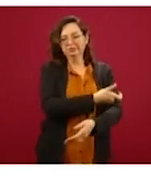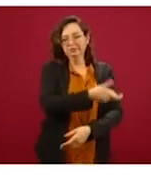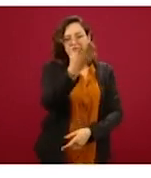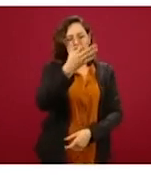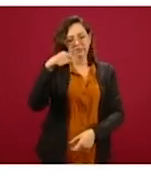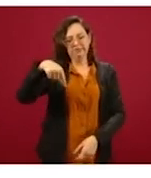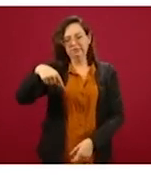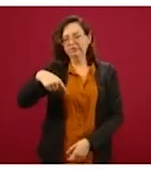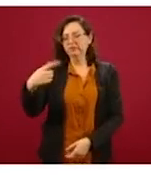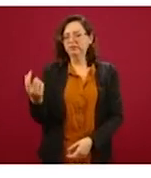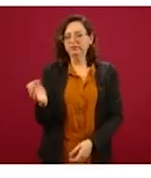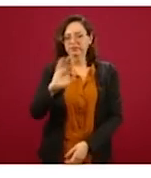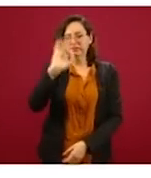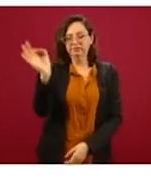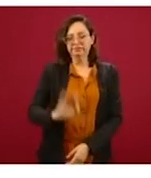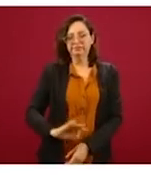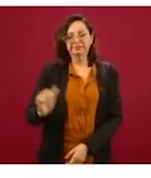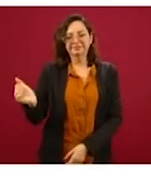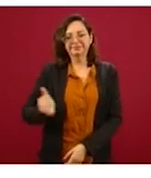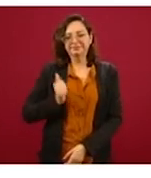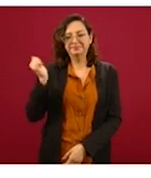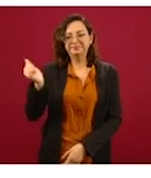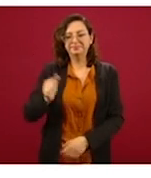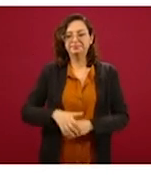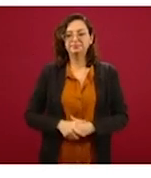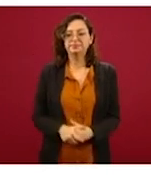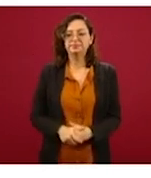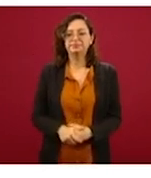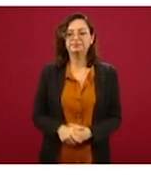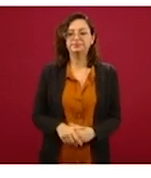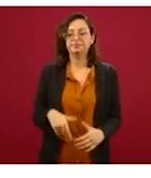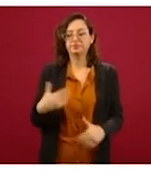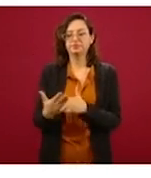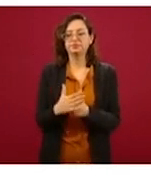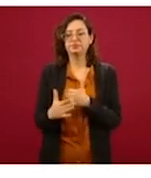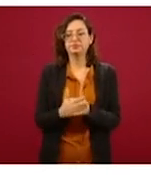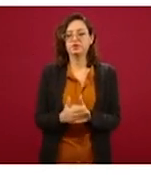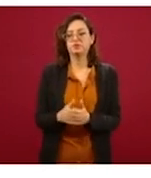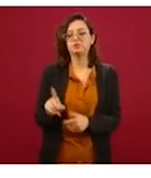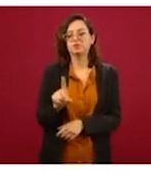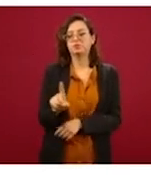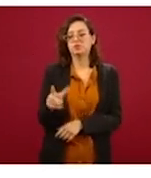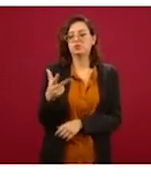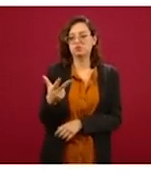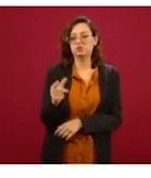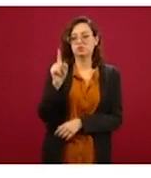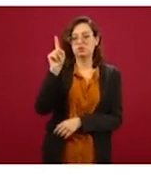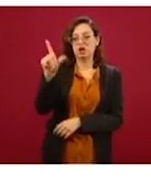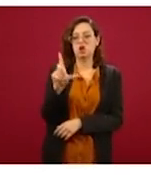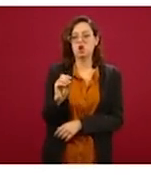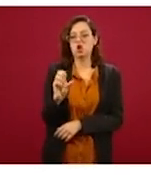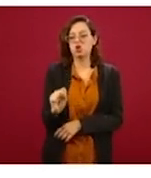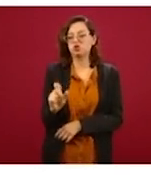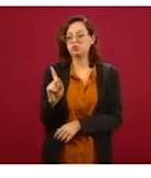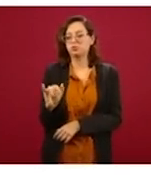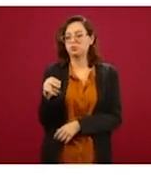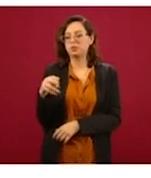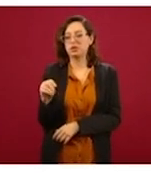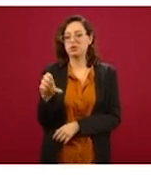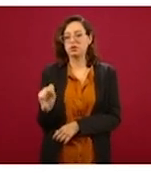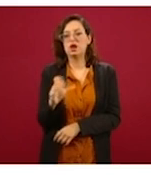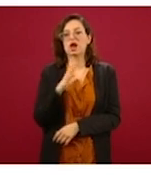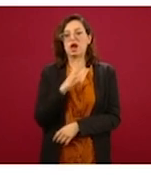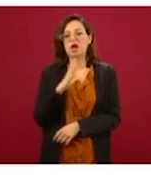elevado del valor inicial que se va a subastar el domingo 8 en Los Pinos. También tenemos un BMW